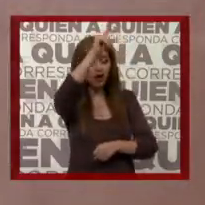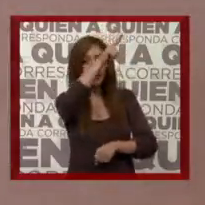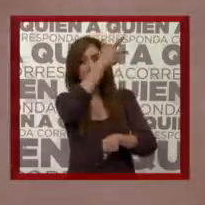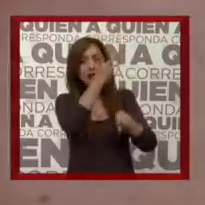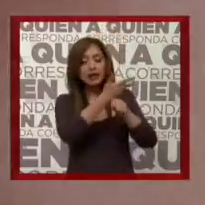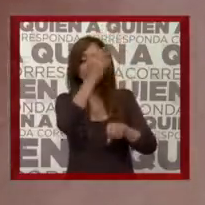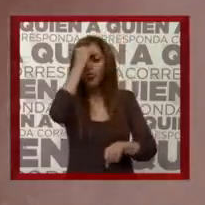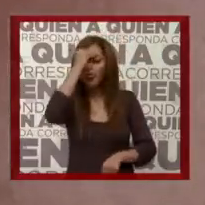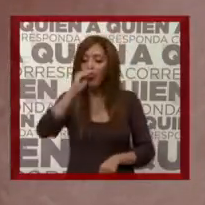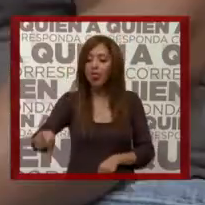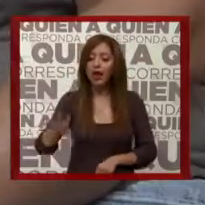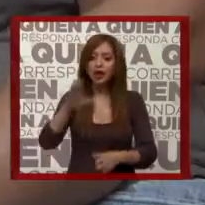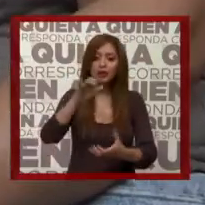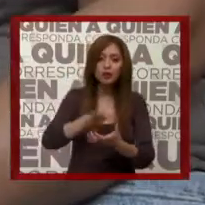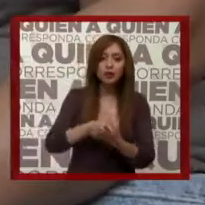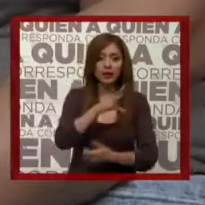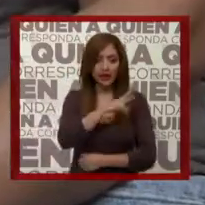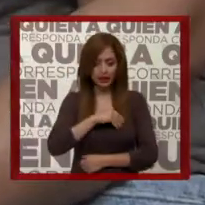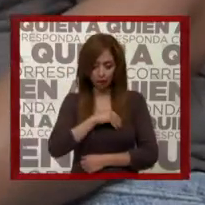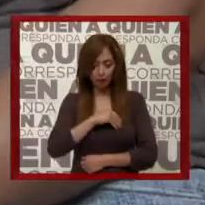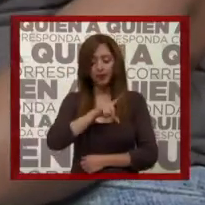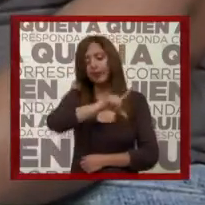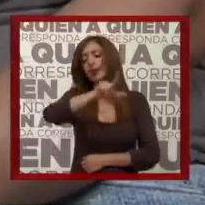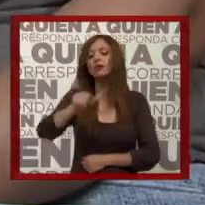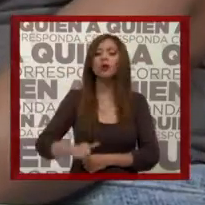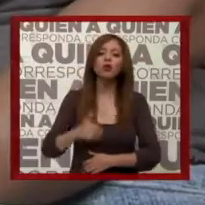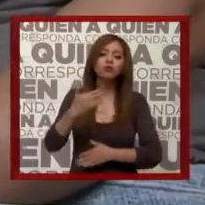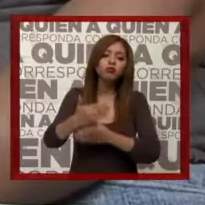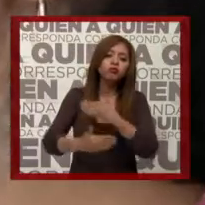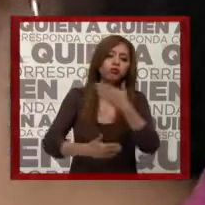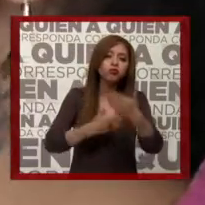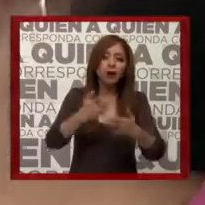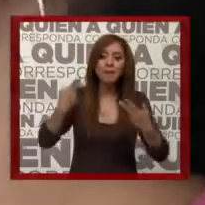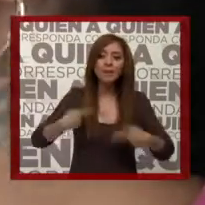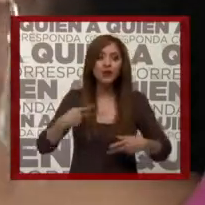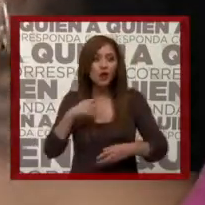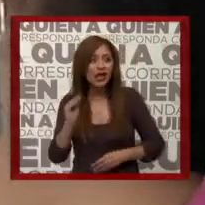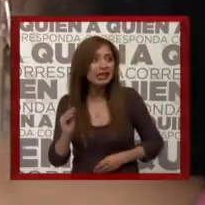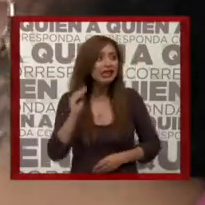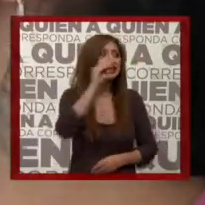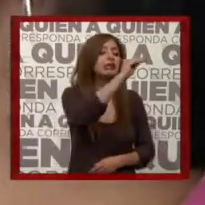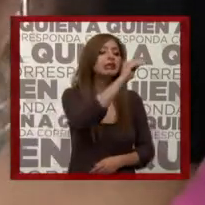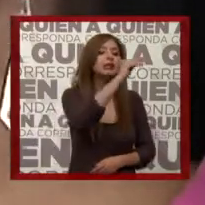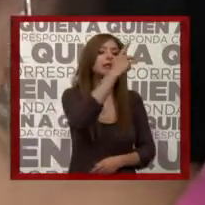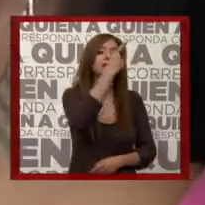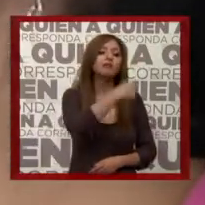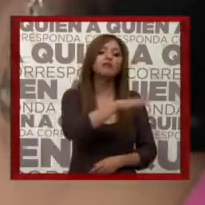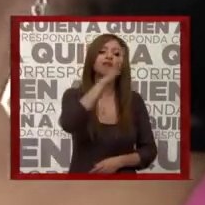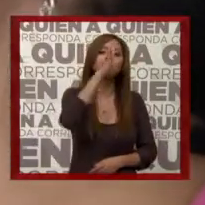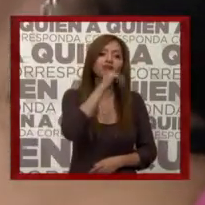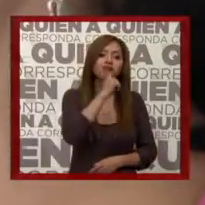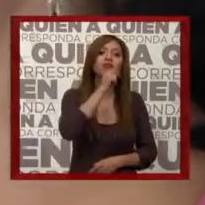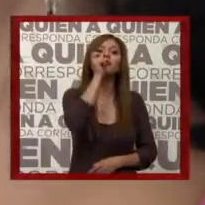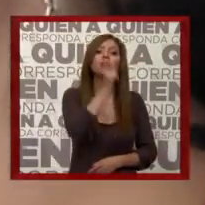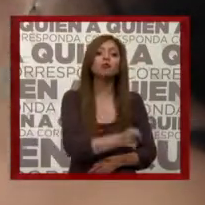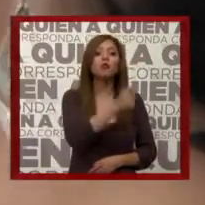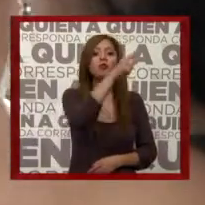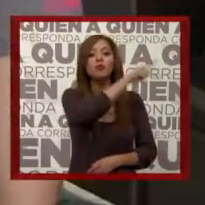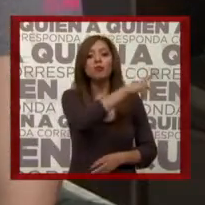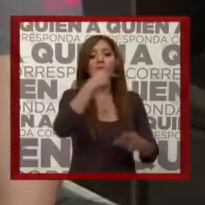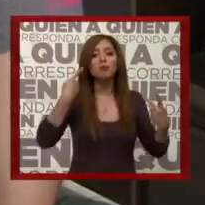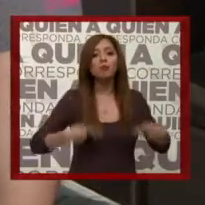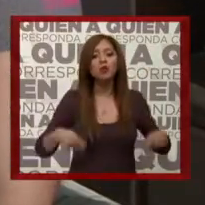su esposa e hijos. Tiempo después, tratan de alcanzarlo, pero todo fue en vano. Él había formado otro